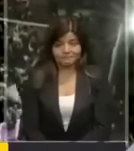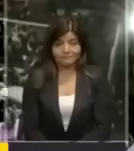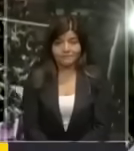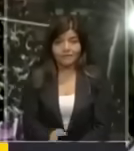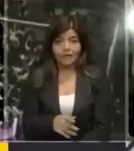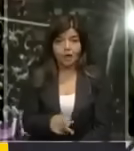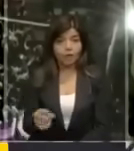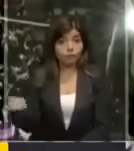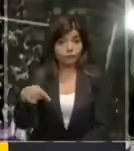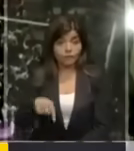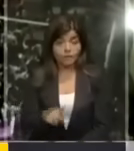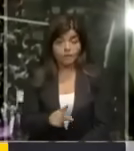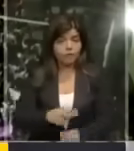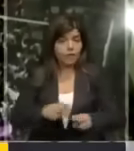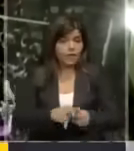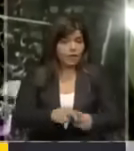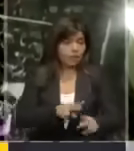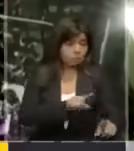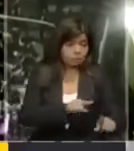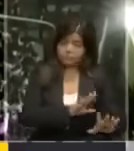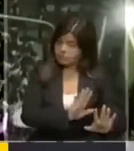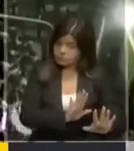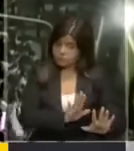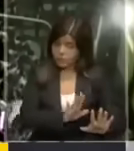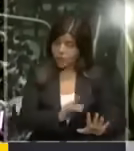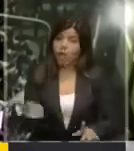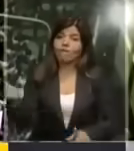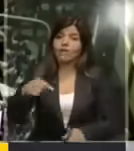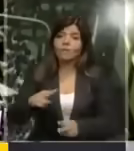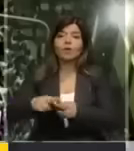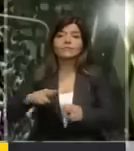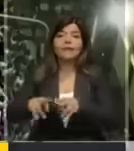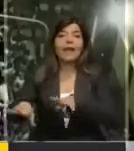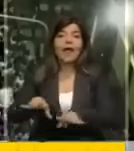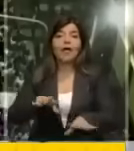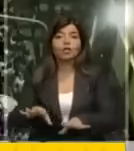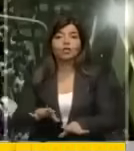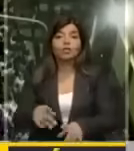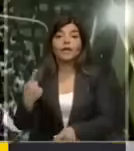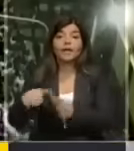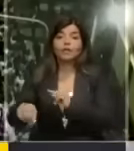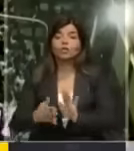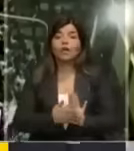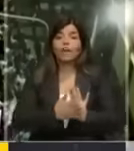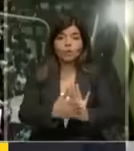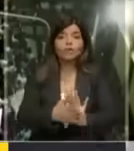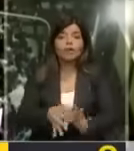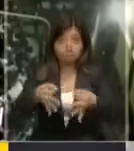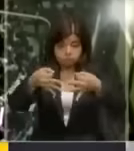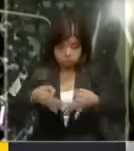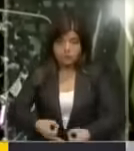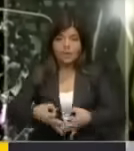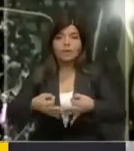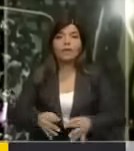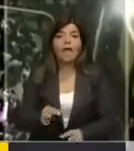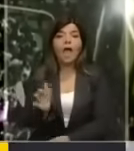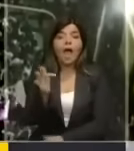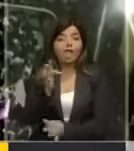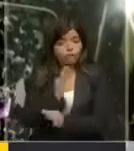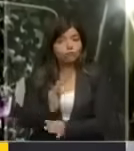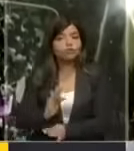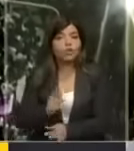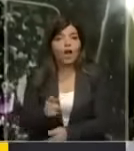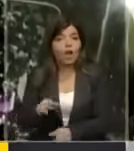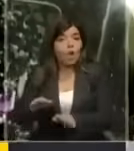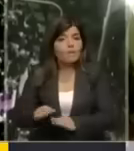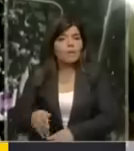No venimos a inventar nada. Venimos a hacer las cosas que la historia ha demostrado que funcionan. Venimos a hacer lo